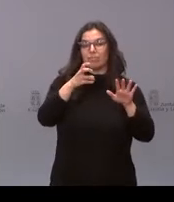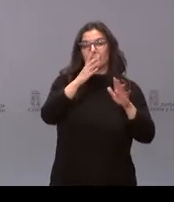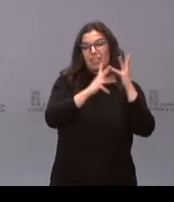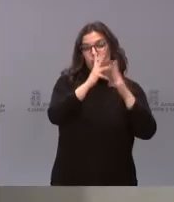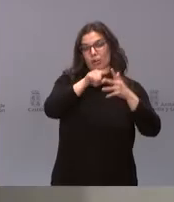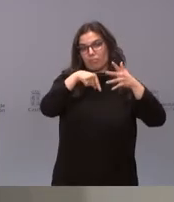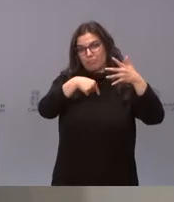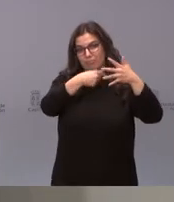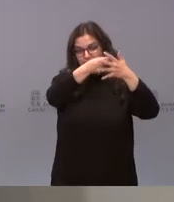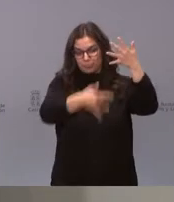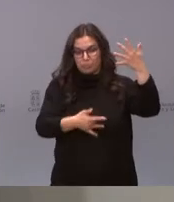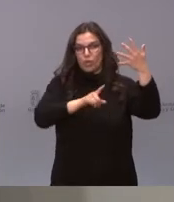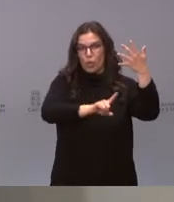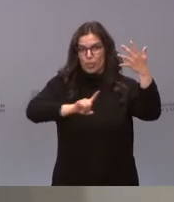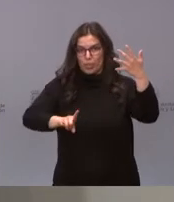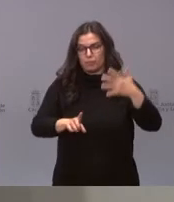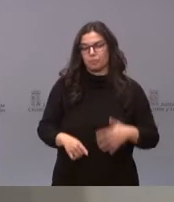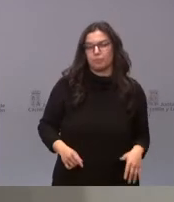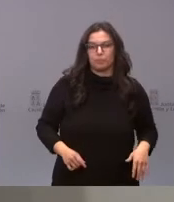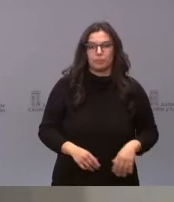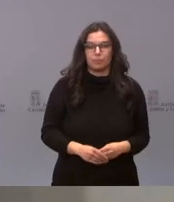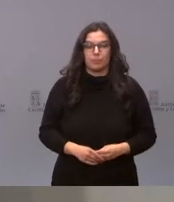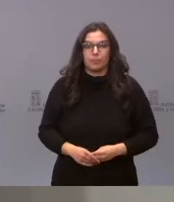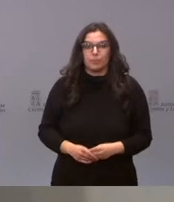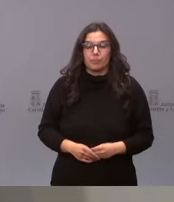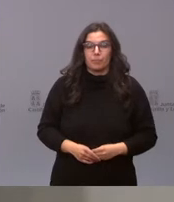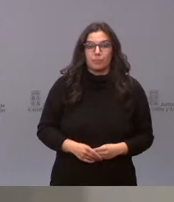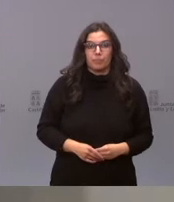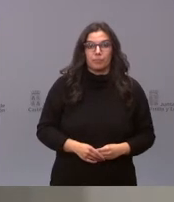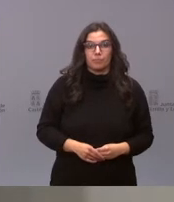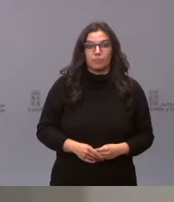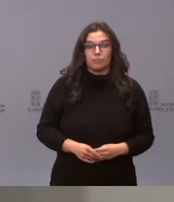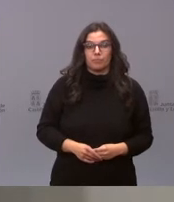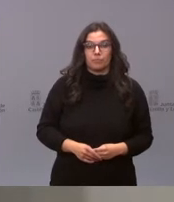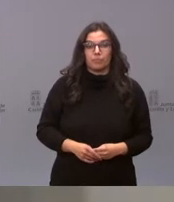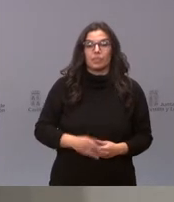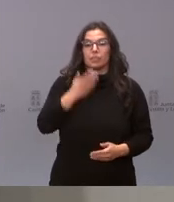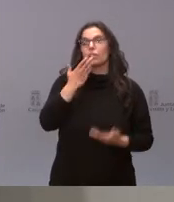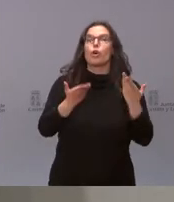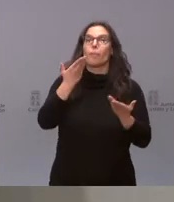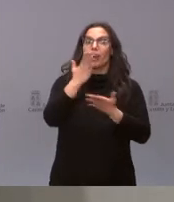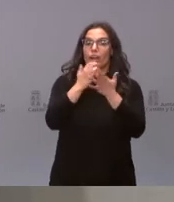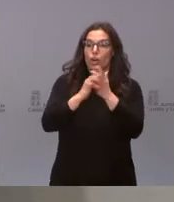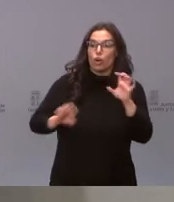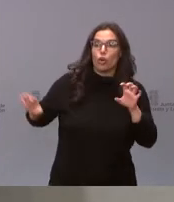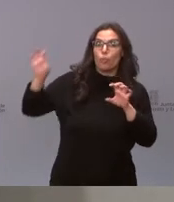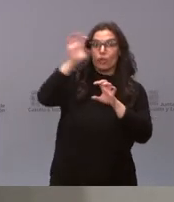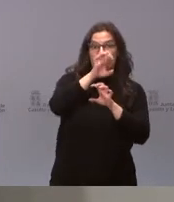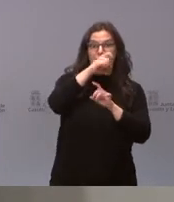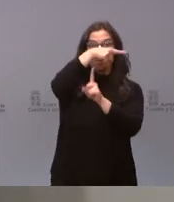incidencia acumulada a 7 días nos encontramos entre las 11 comunidades que están por debajo de la